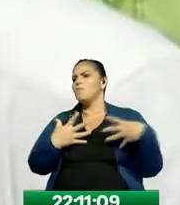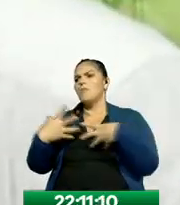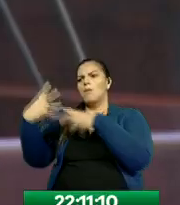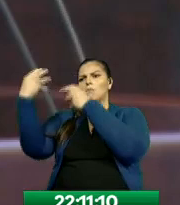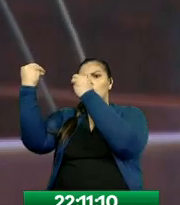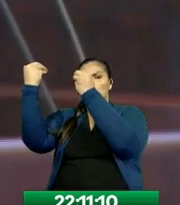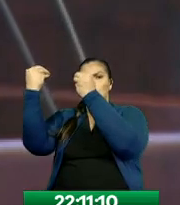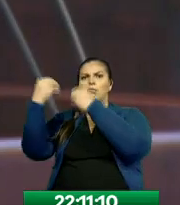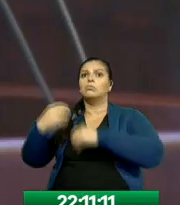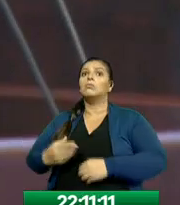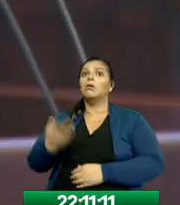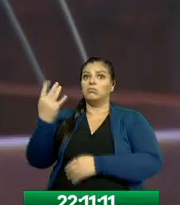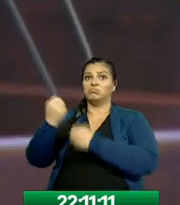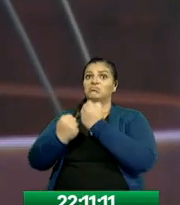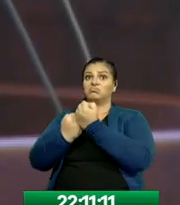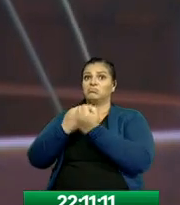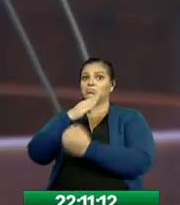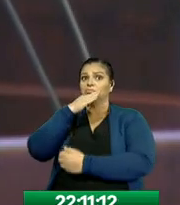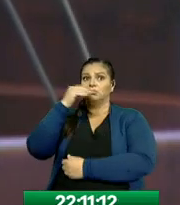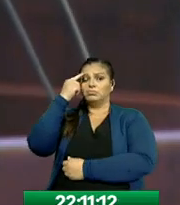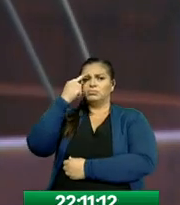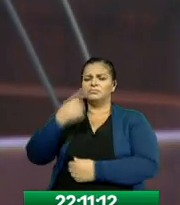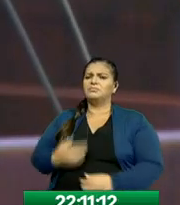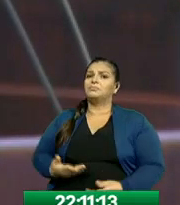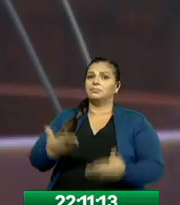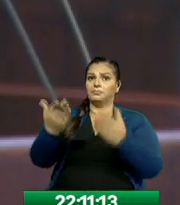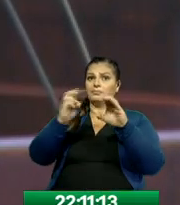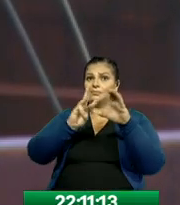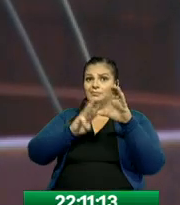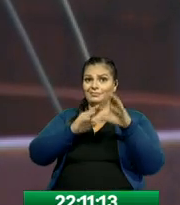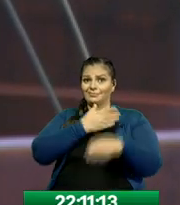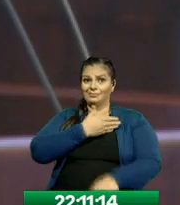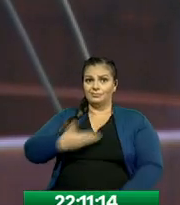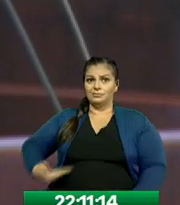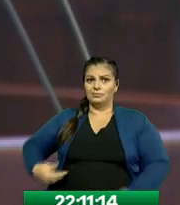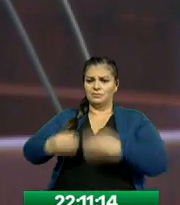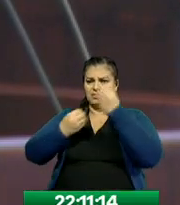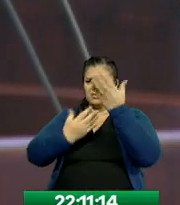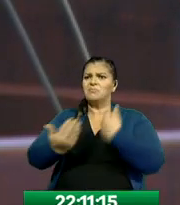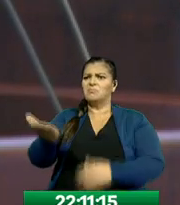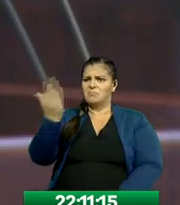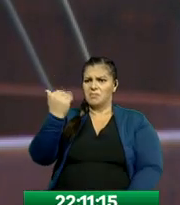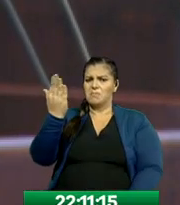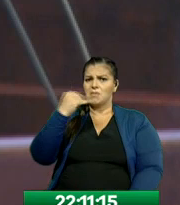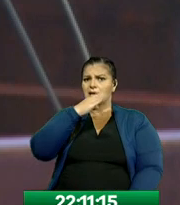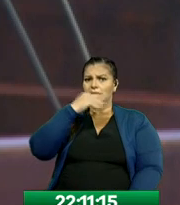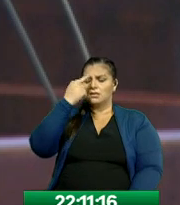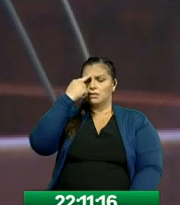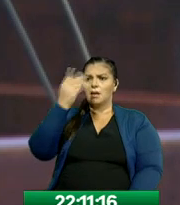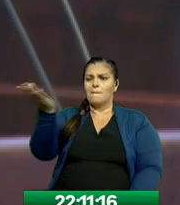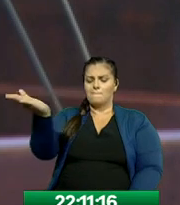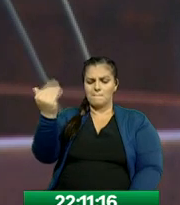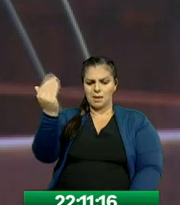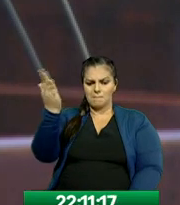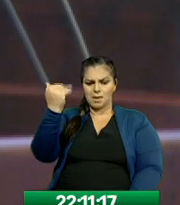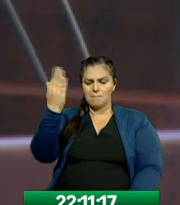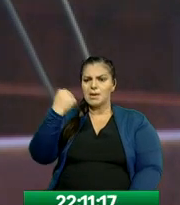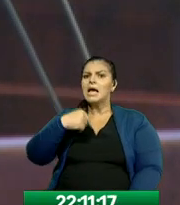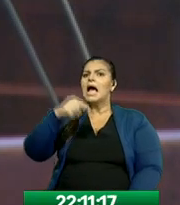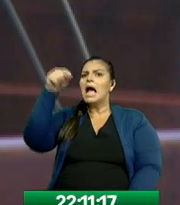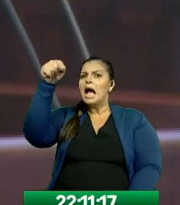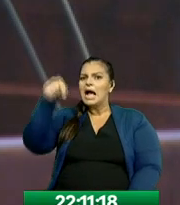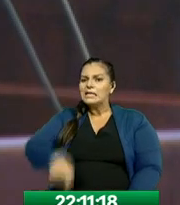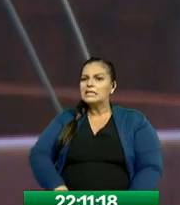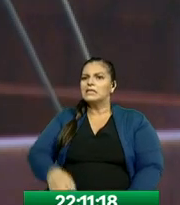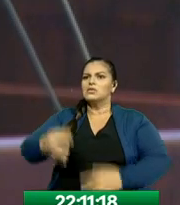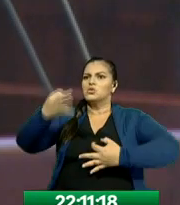país. Que ahora venga a rendir cuentas ante el pueblo ecuatoriano, ante la justicia, ante la cual debe rendir por el